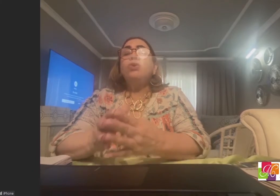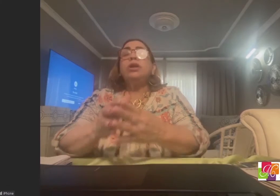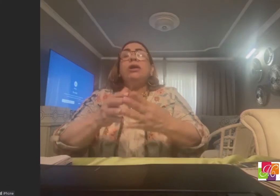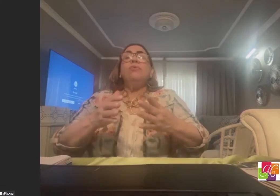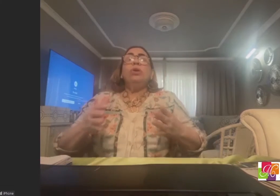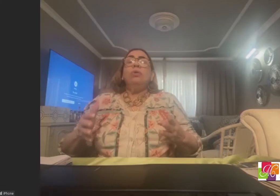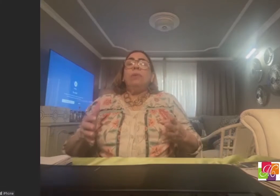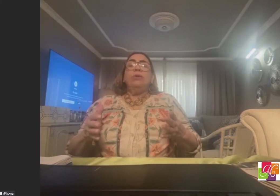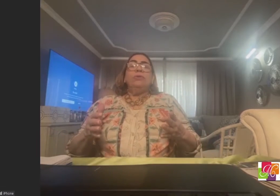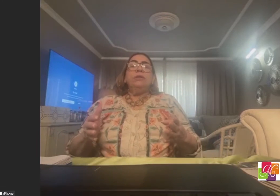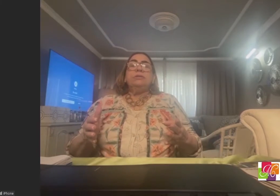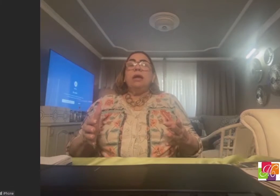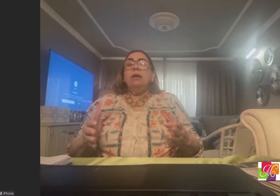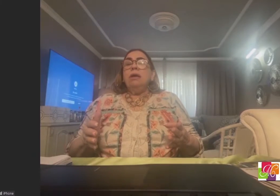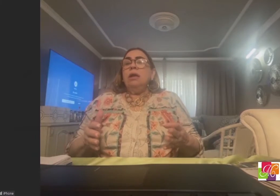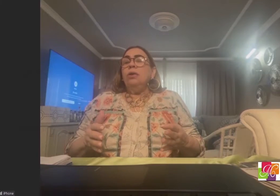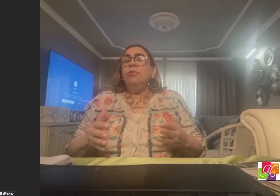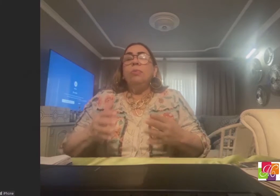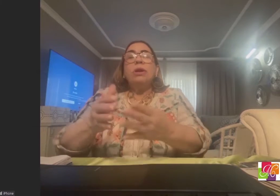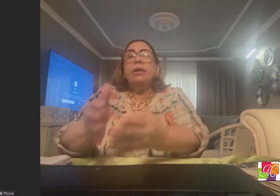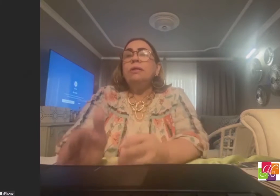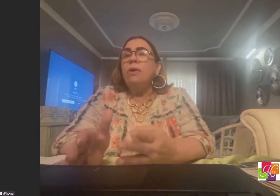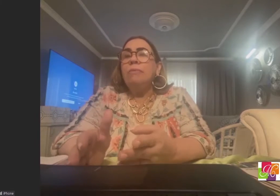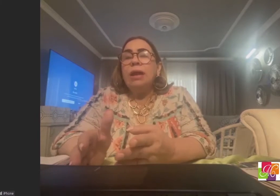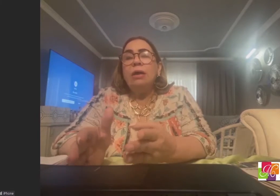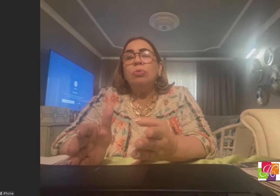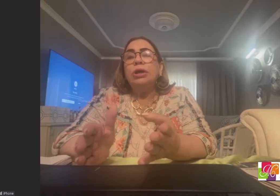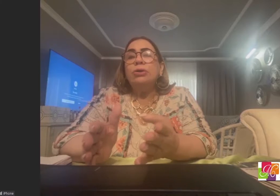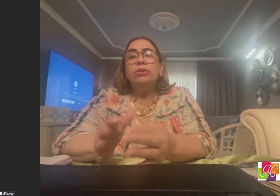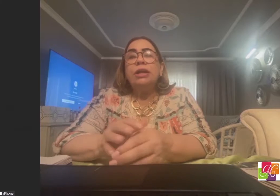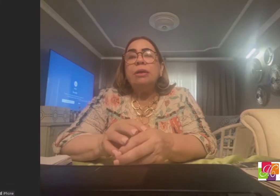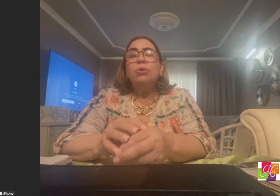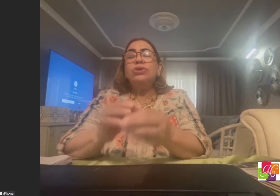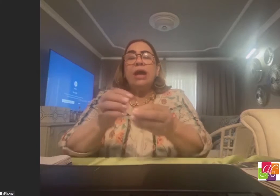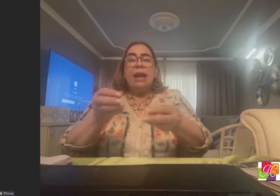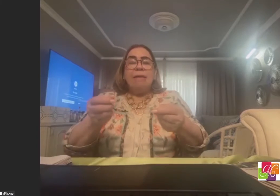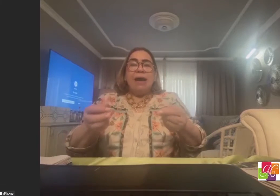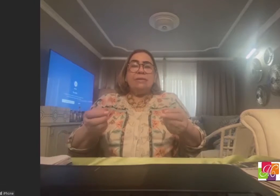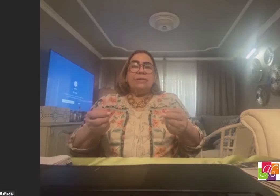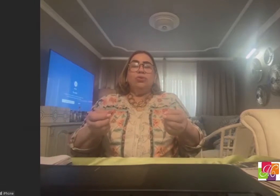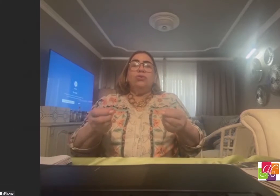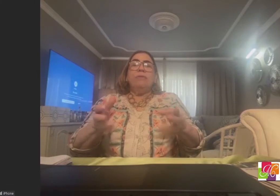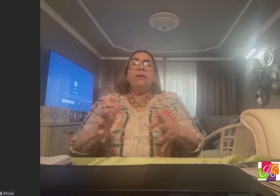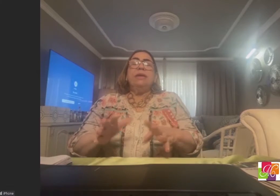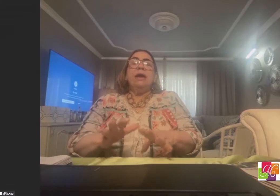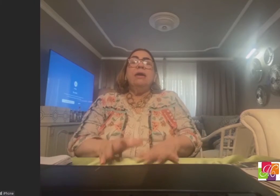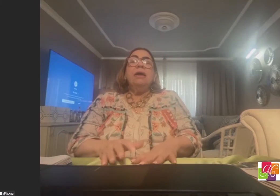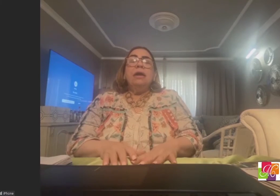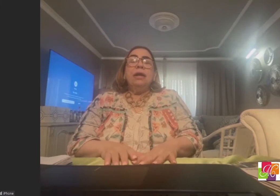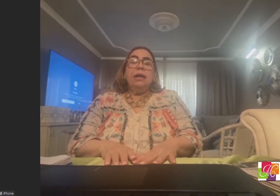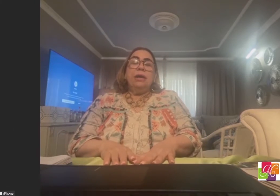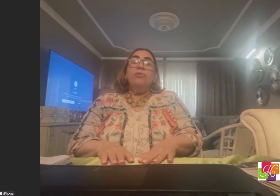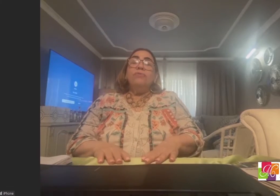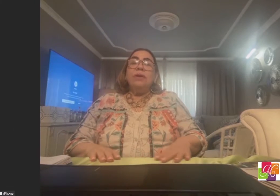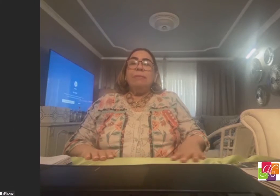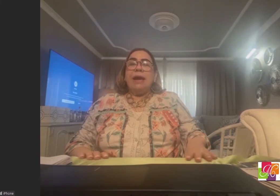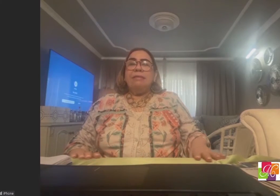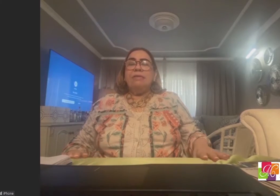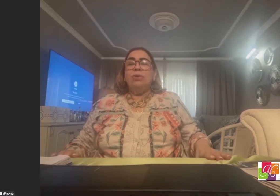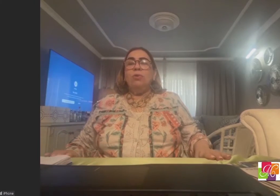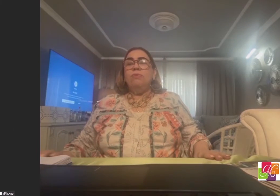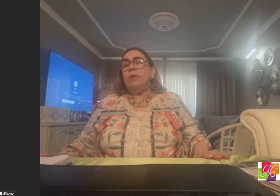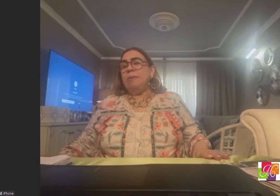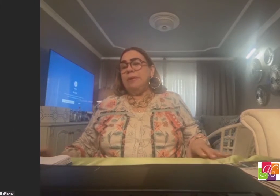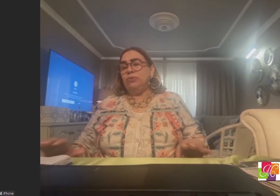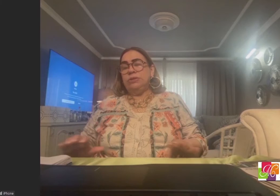hecho eco y que uno de los periodistas no hemos querido hablar porque no tenemos ya la base todavía